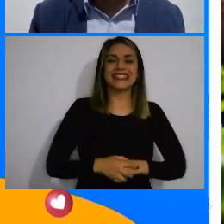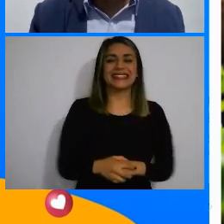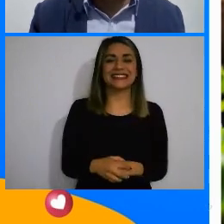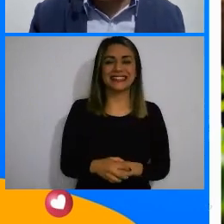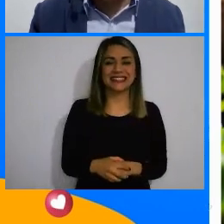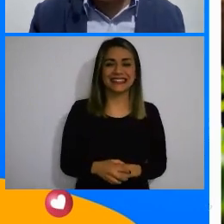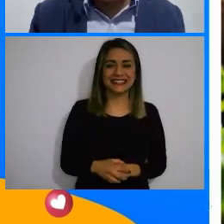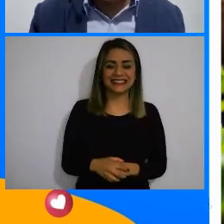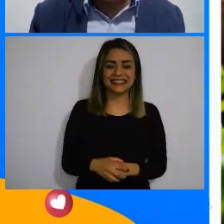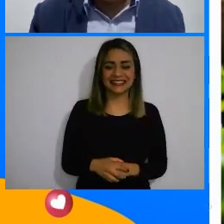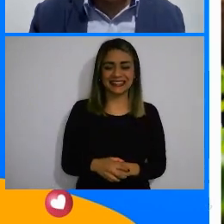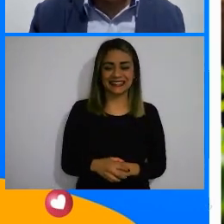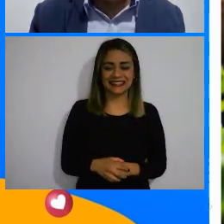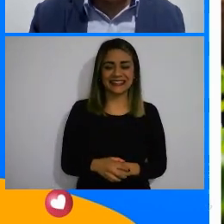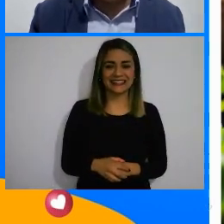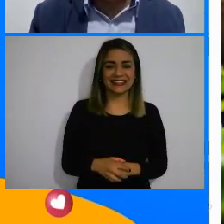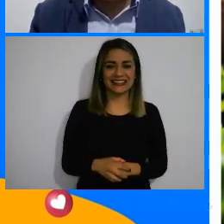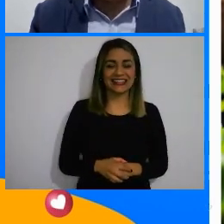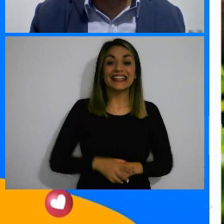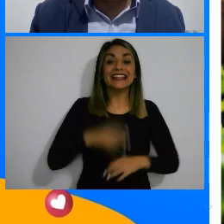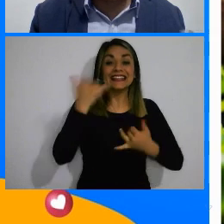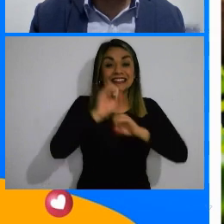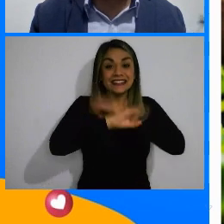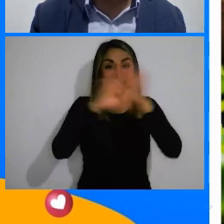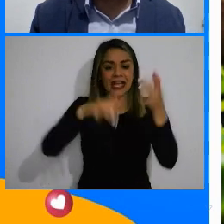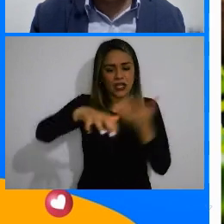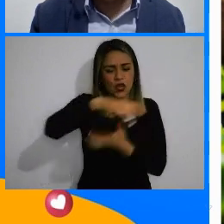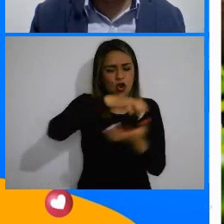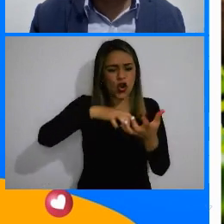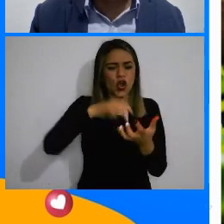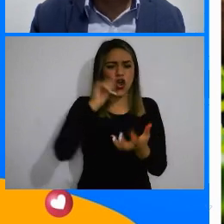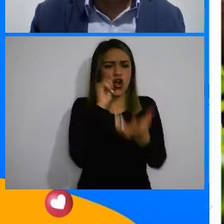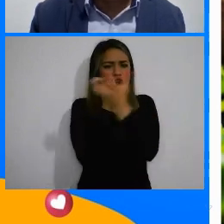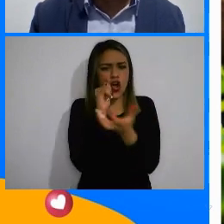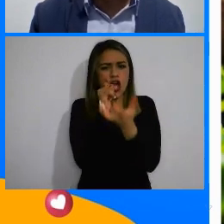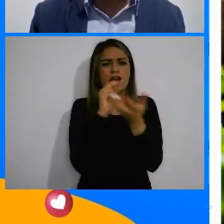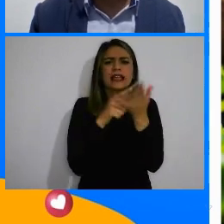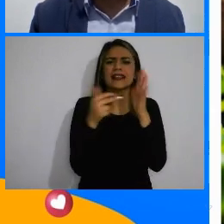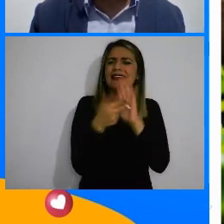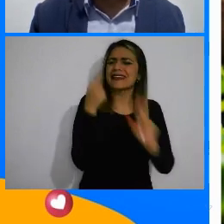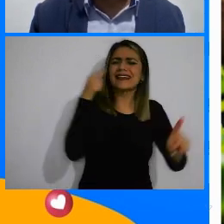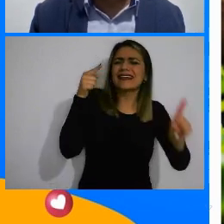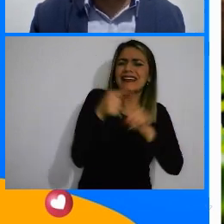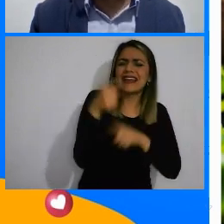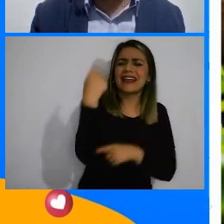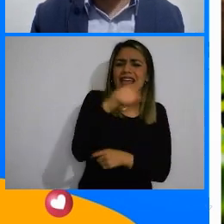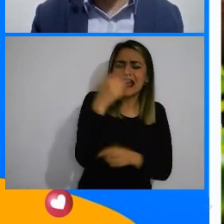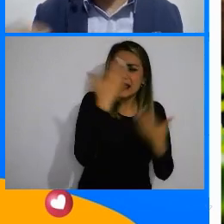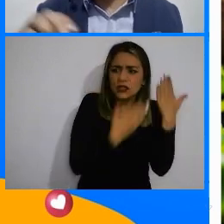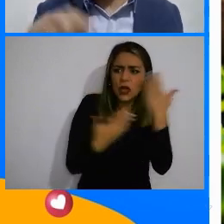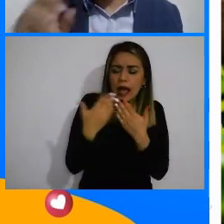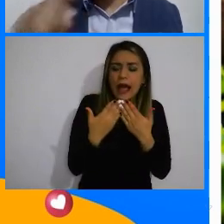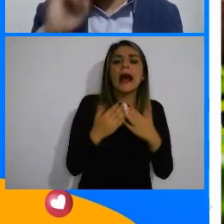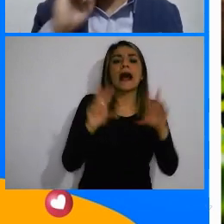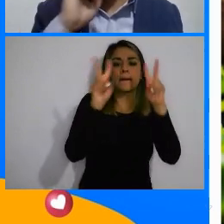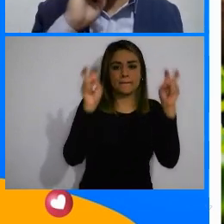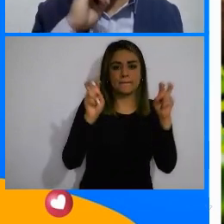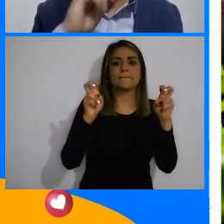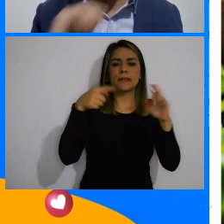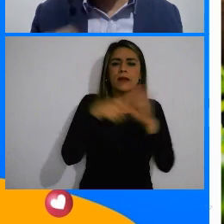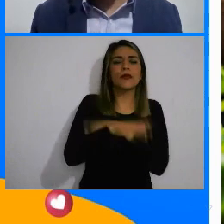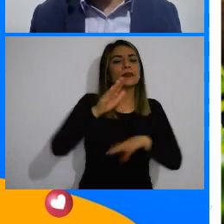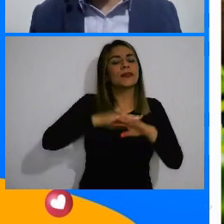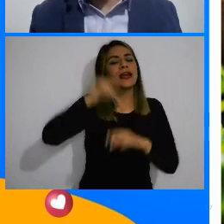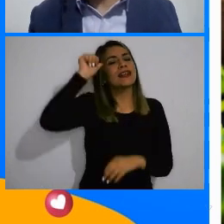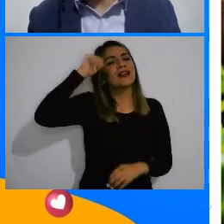Entonces, teniendo claro qué es la ecología, cuál es su objeto de estudio, entonces vamos a hablar voy a recordarles